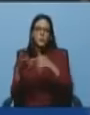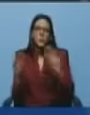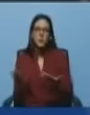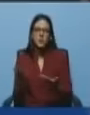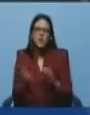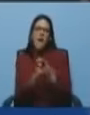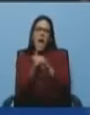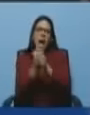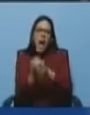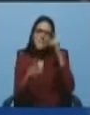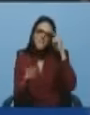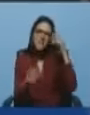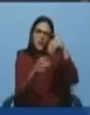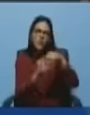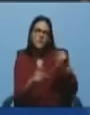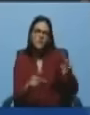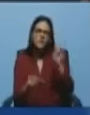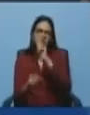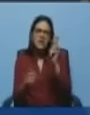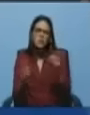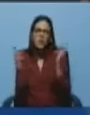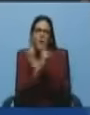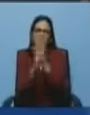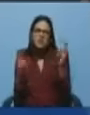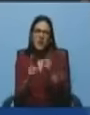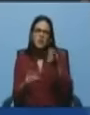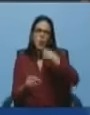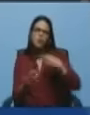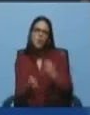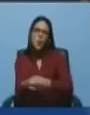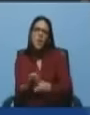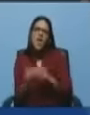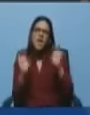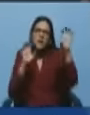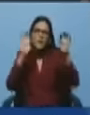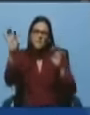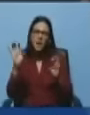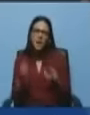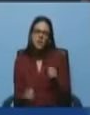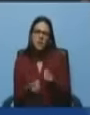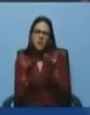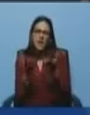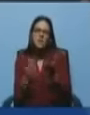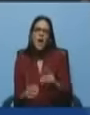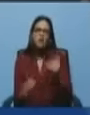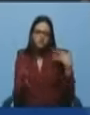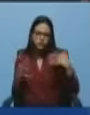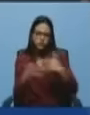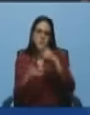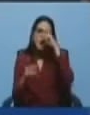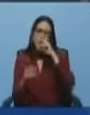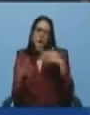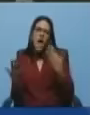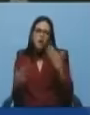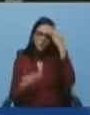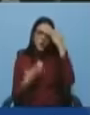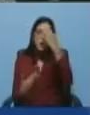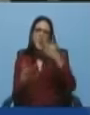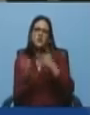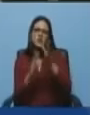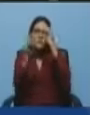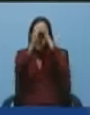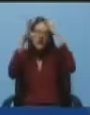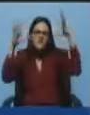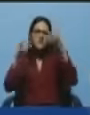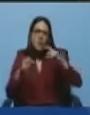amigo de Venezuela. Estas relaciones de hermandad que han llevado a lo largo de estos años, gracias a esa visión